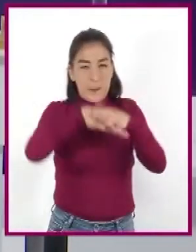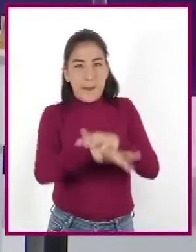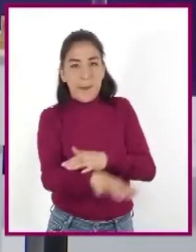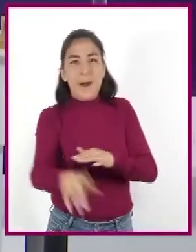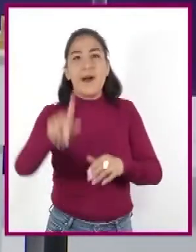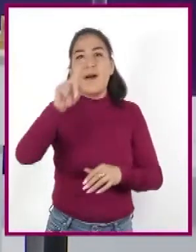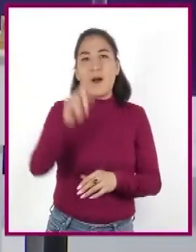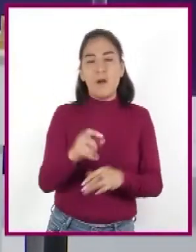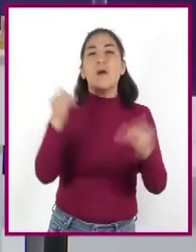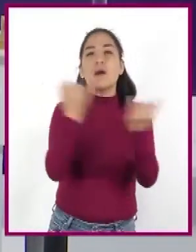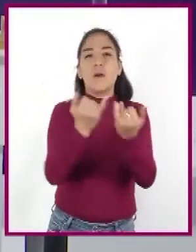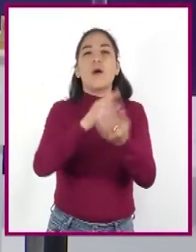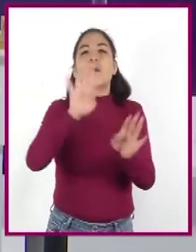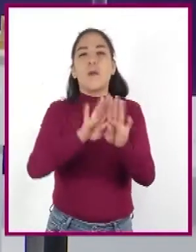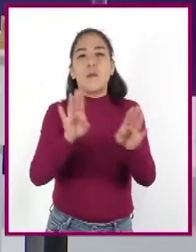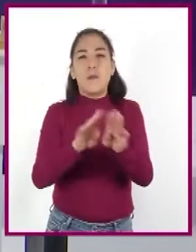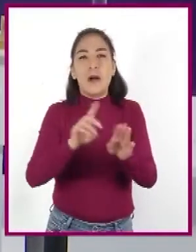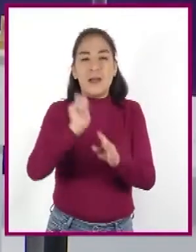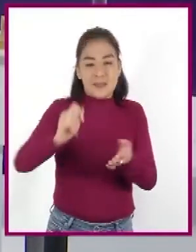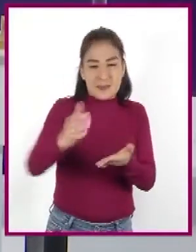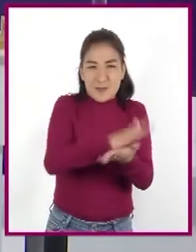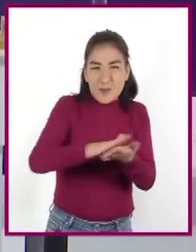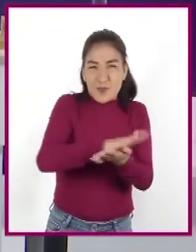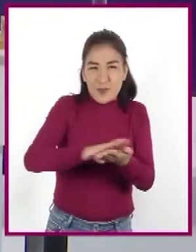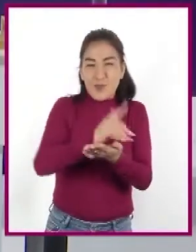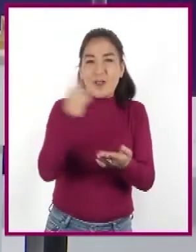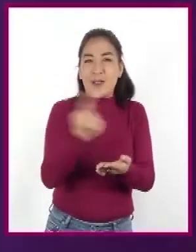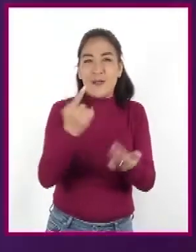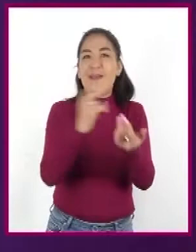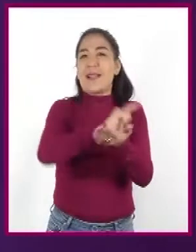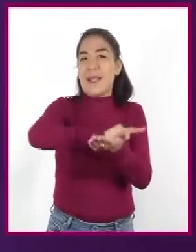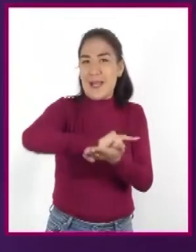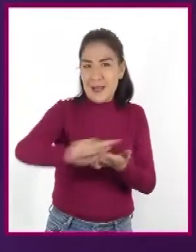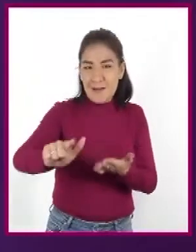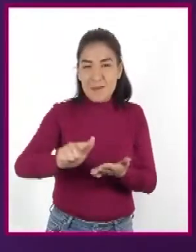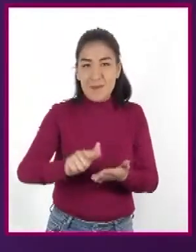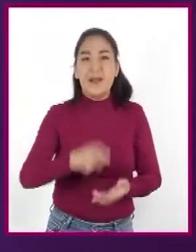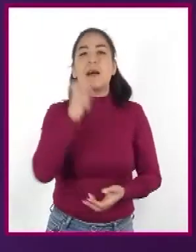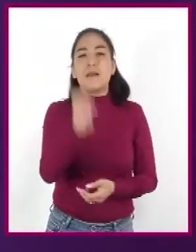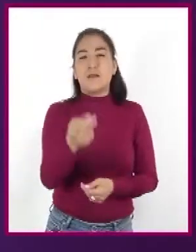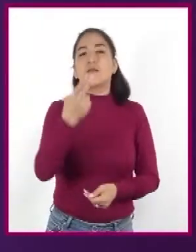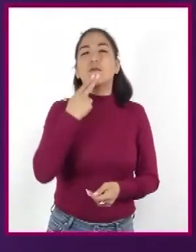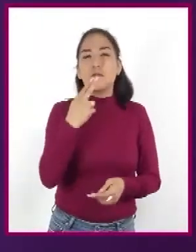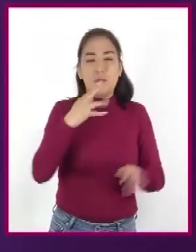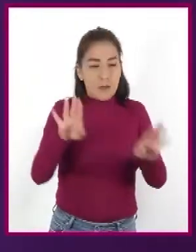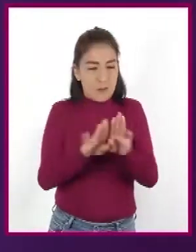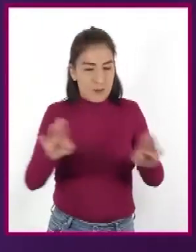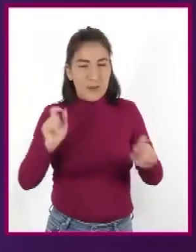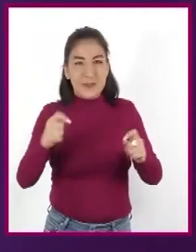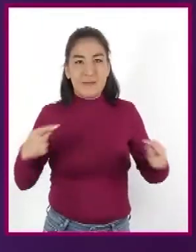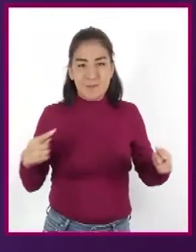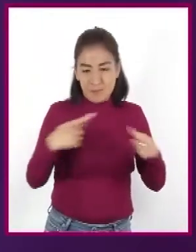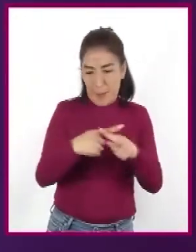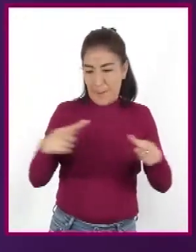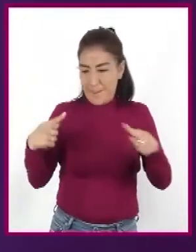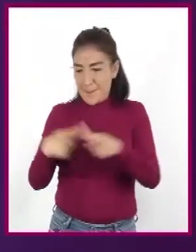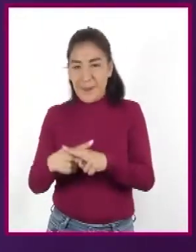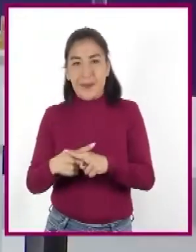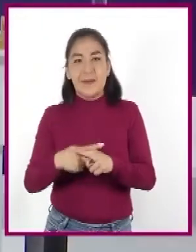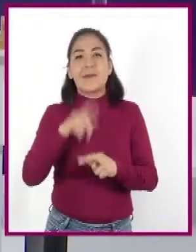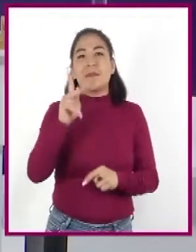proceso de centrifugado. Observemos algunos ejemplos de reacciones donde obtendremos un